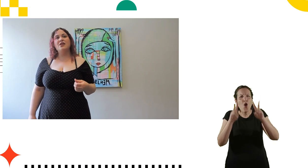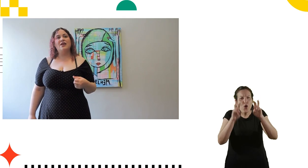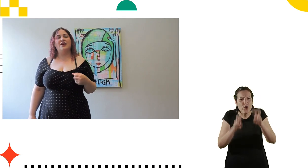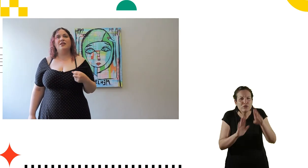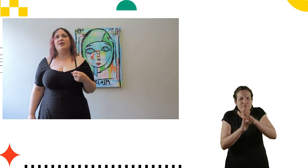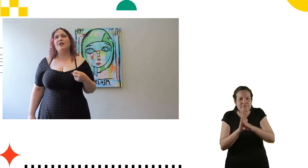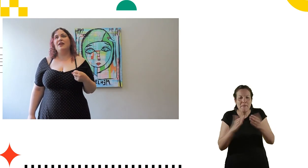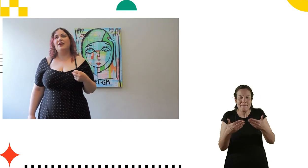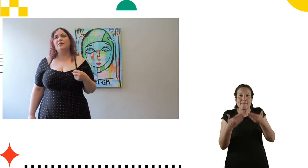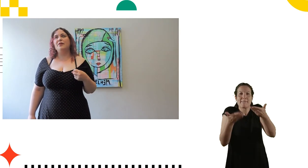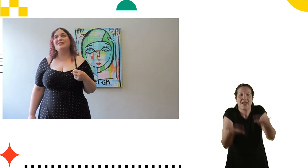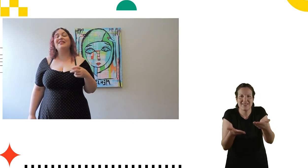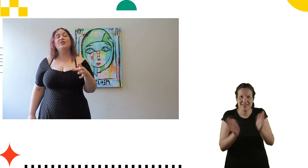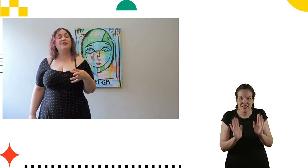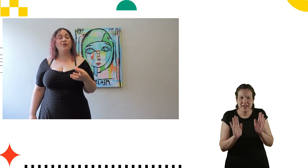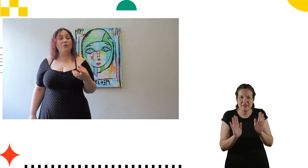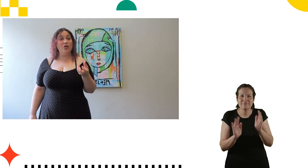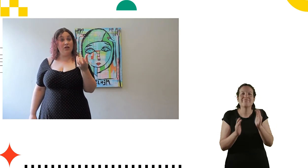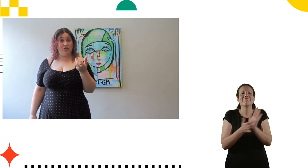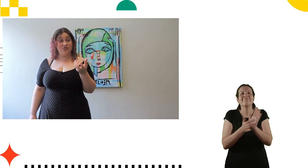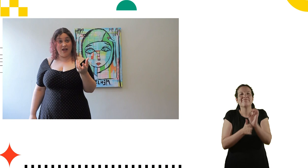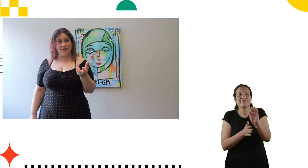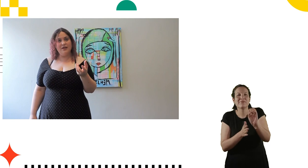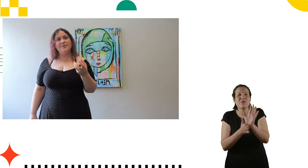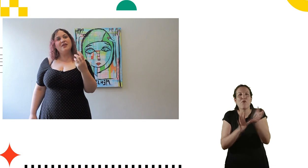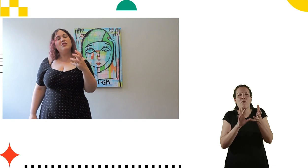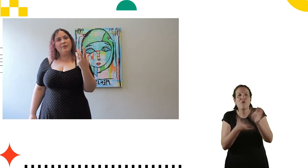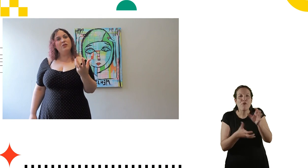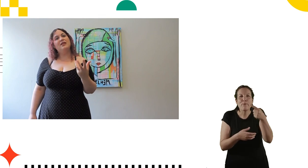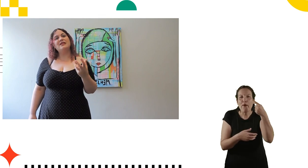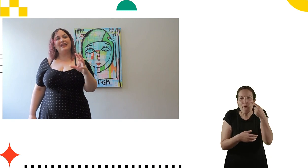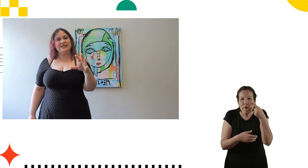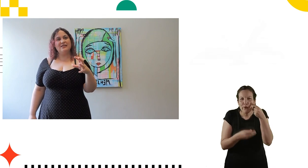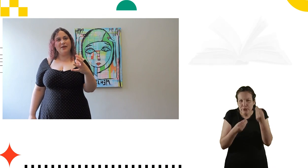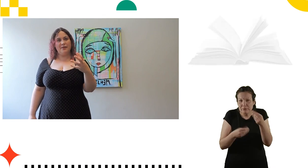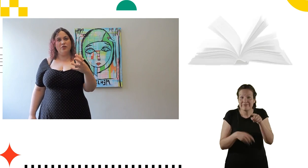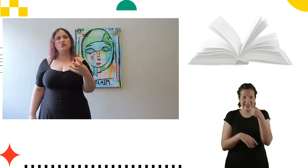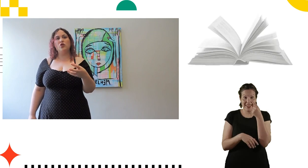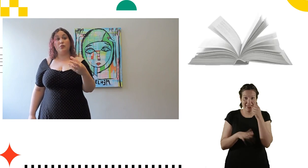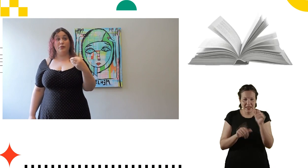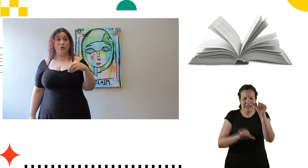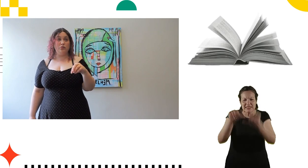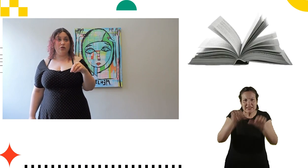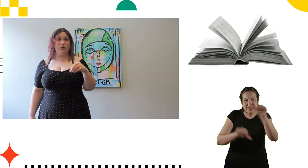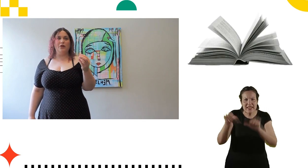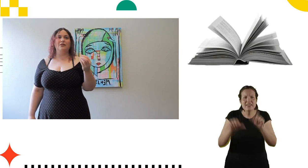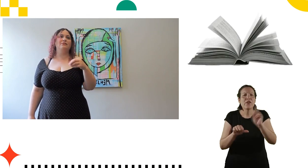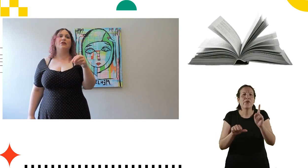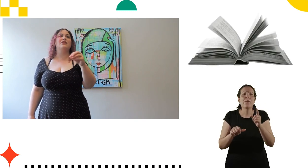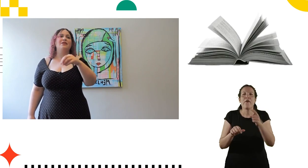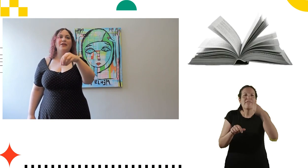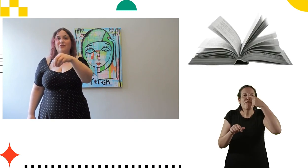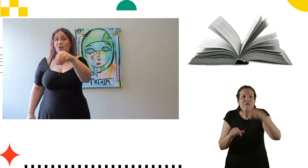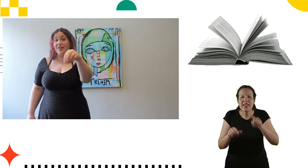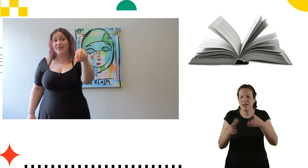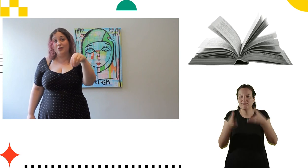contenidos, en presentar lo que llamamos los modos de conocer, que eso es también lo interesante. La ciencia, no solo como producto, como el tengo